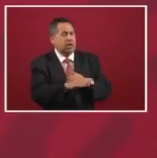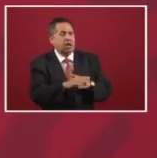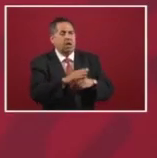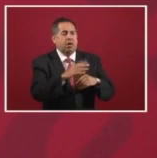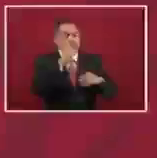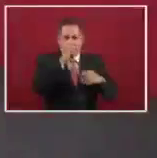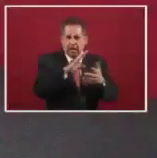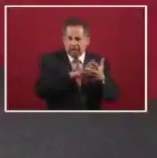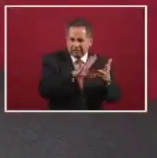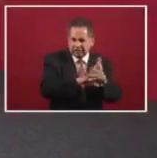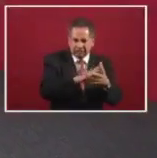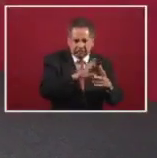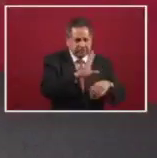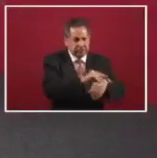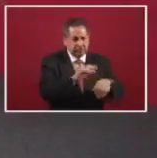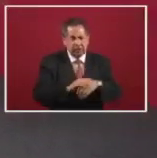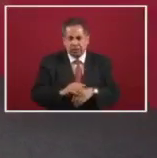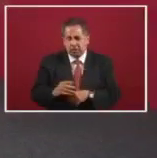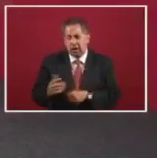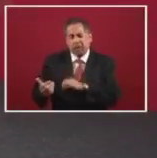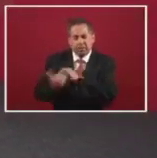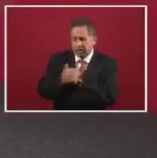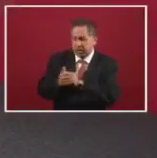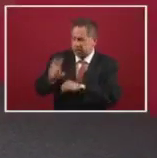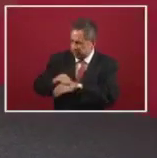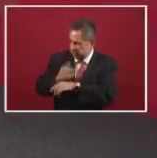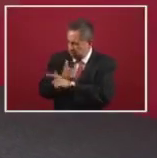pedido que no tengan obstáculo